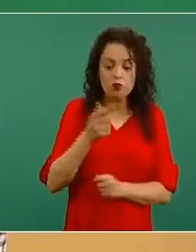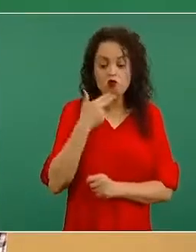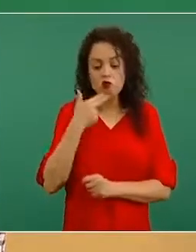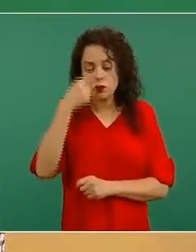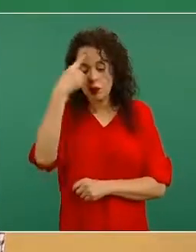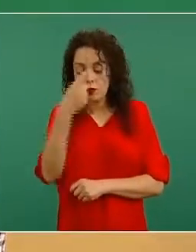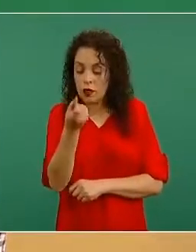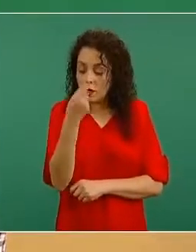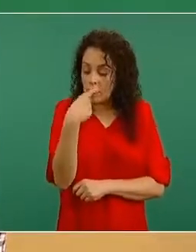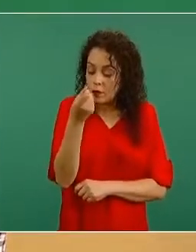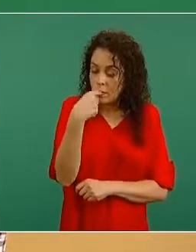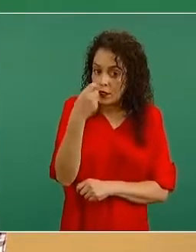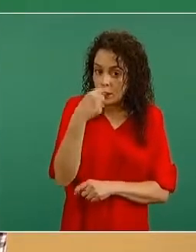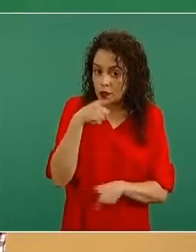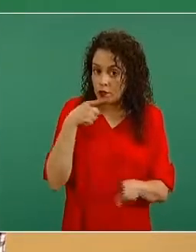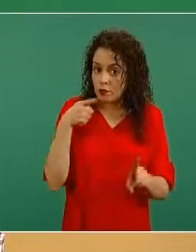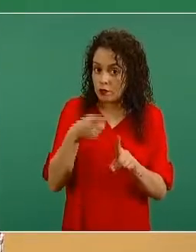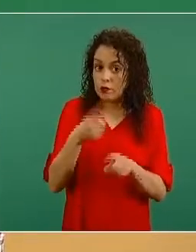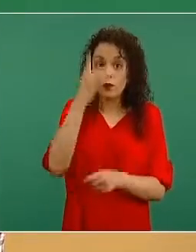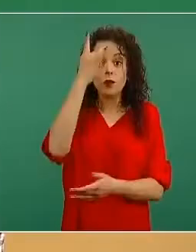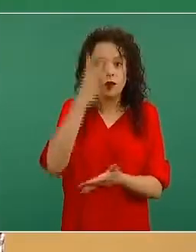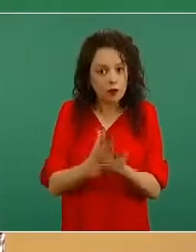medicinal